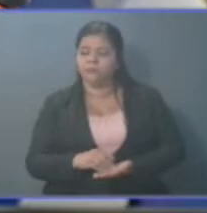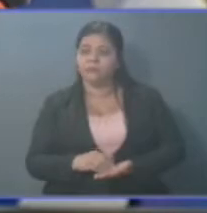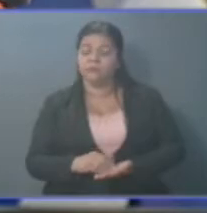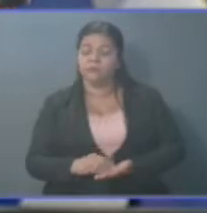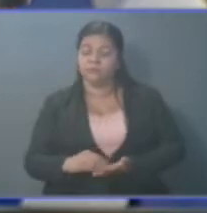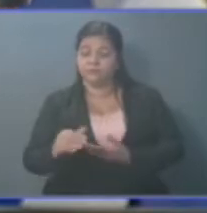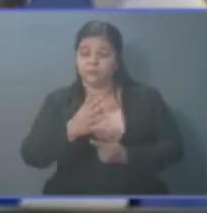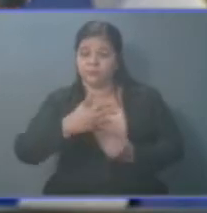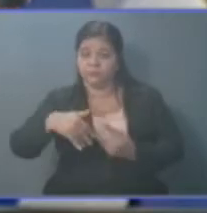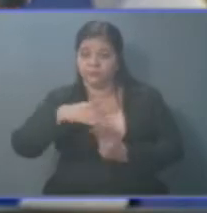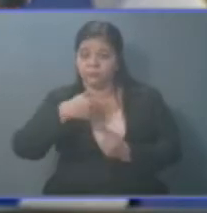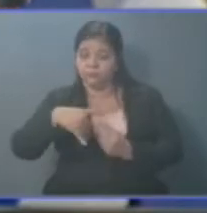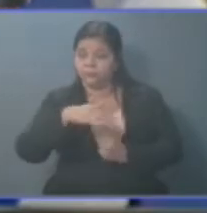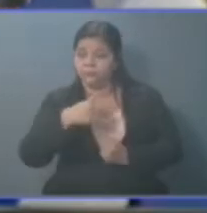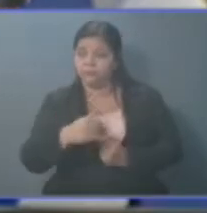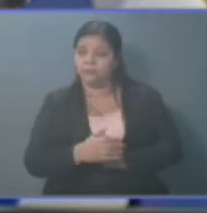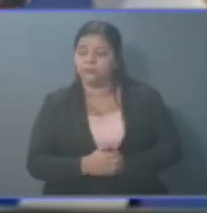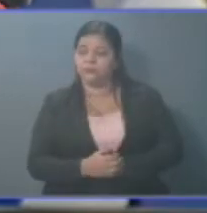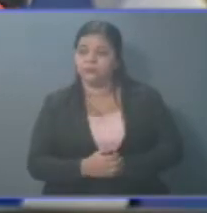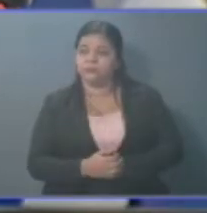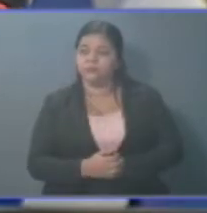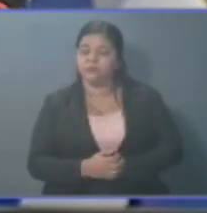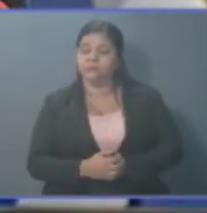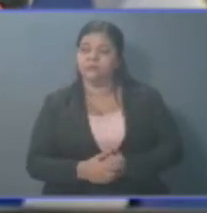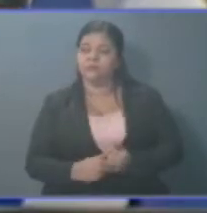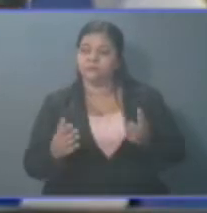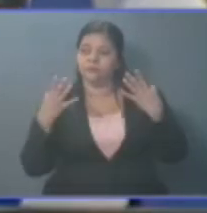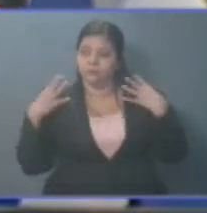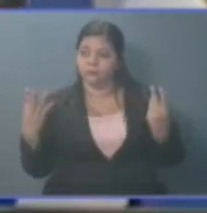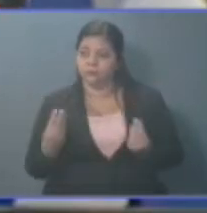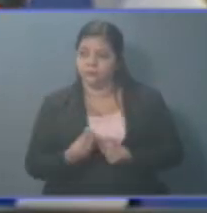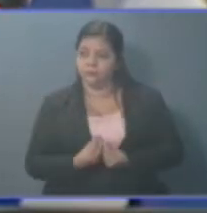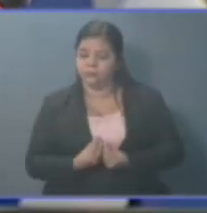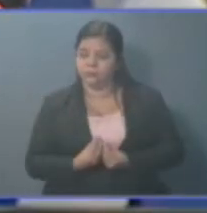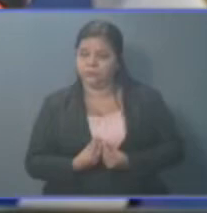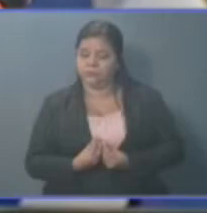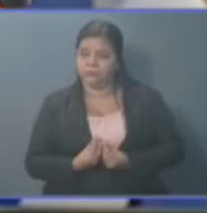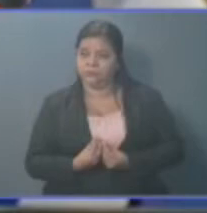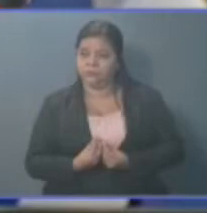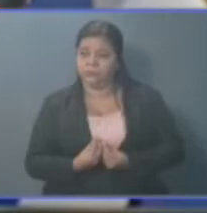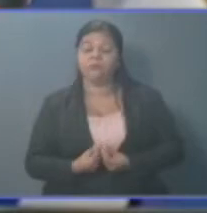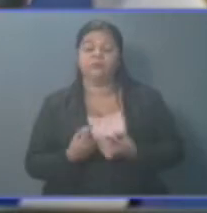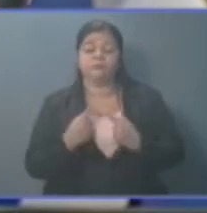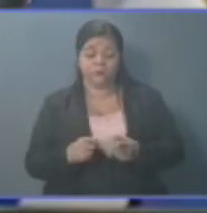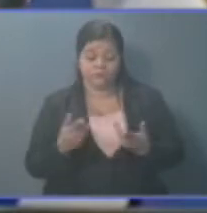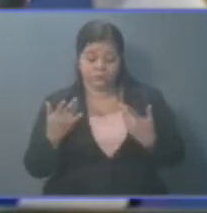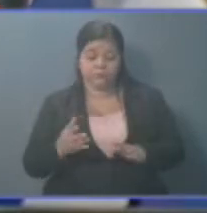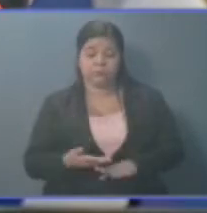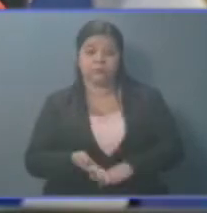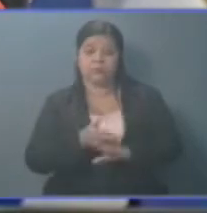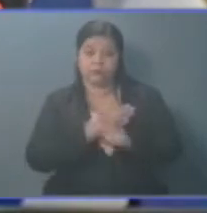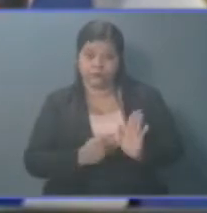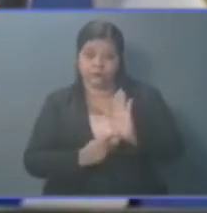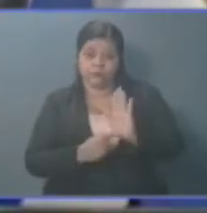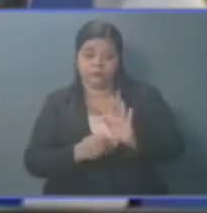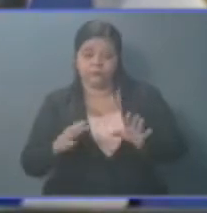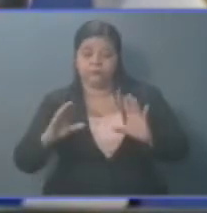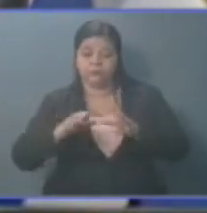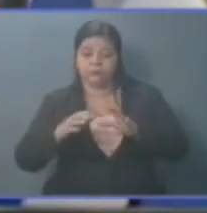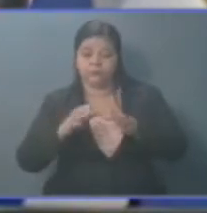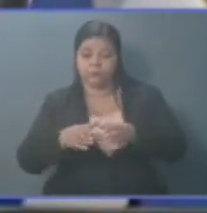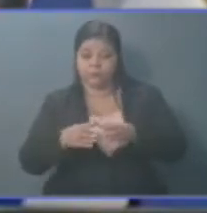una situación con la sociedad que se presentó con este comité